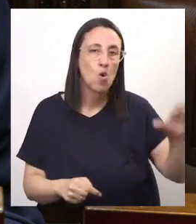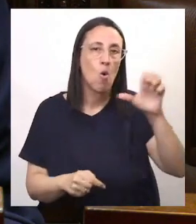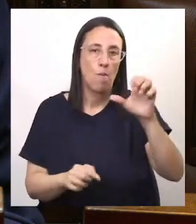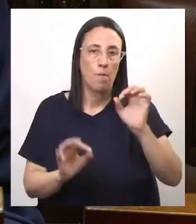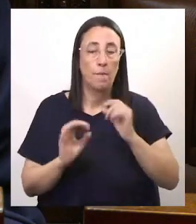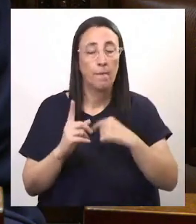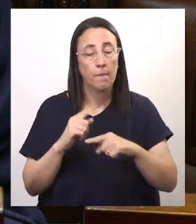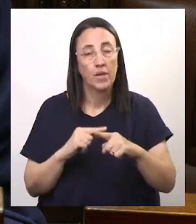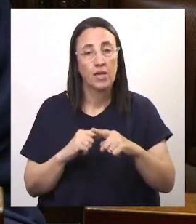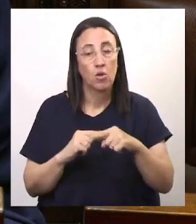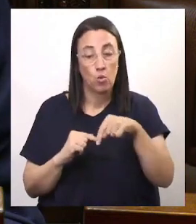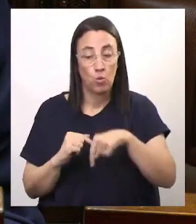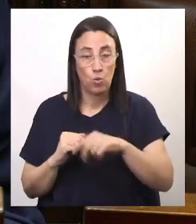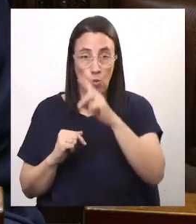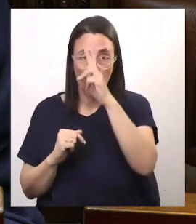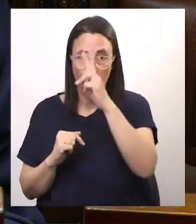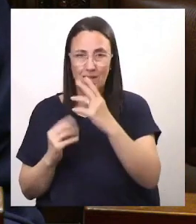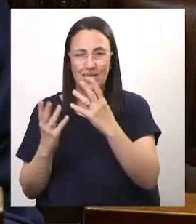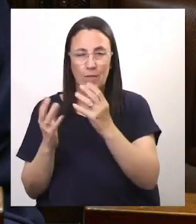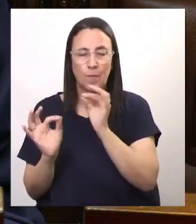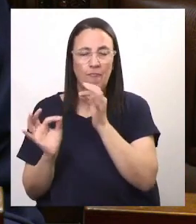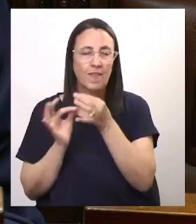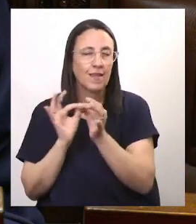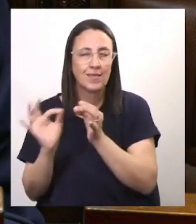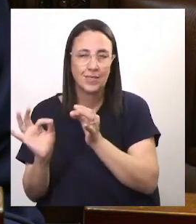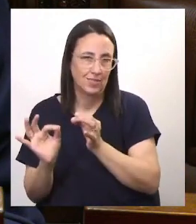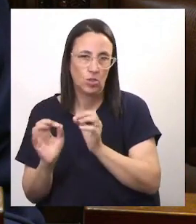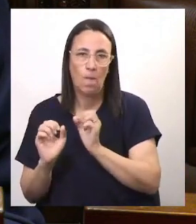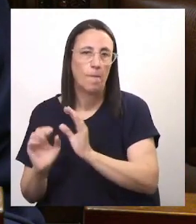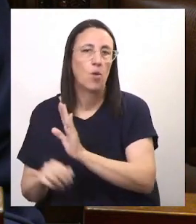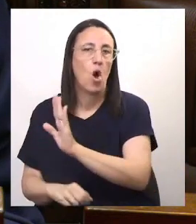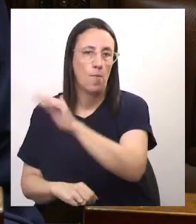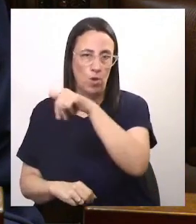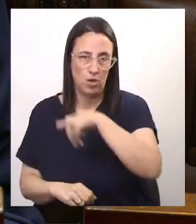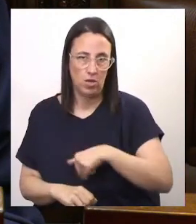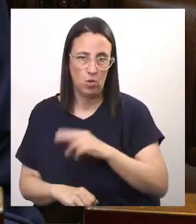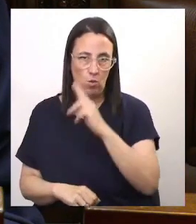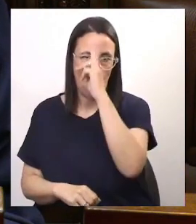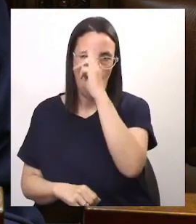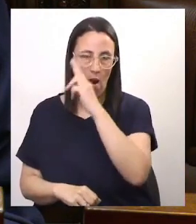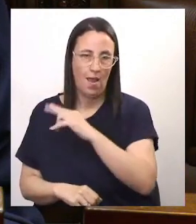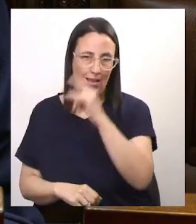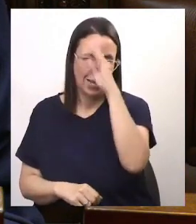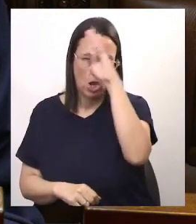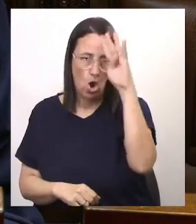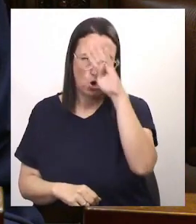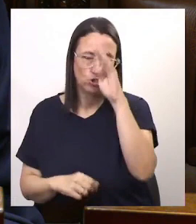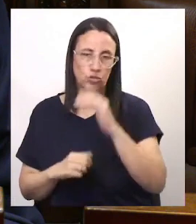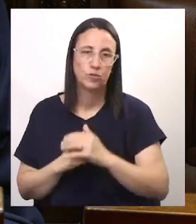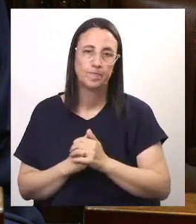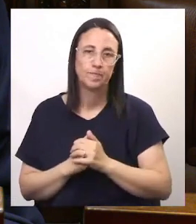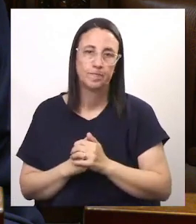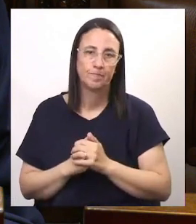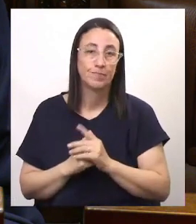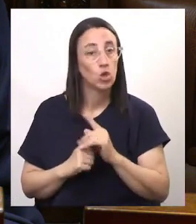duda tuvo condimento criollo y fue una de esas cosas de las que debemos estar